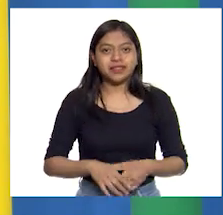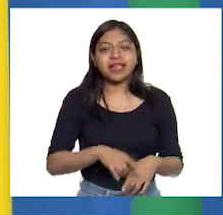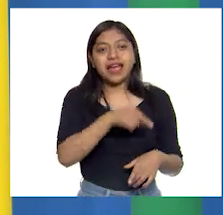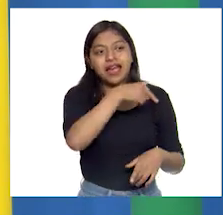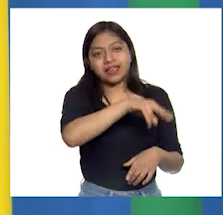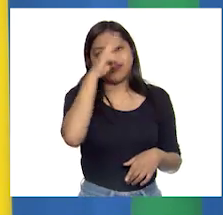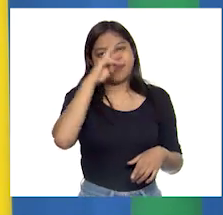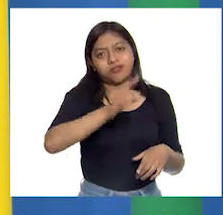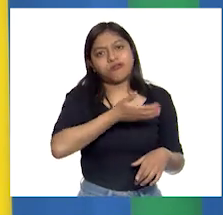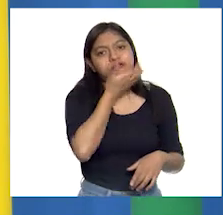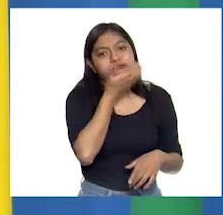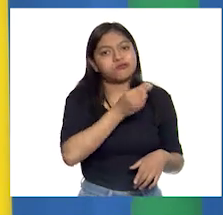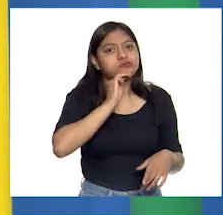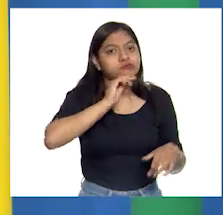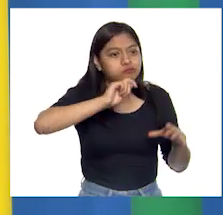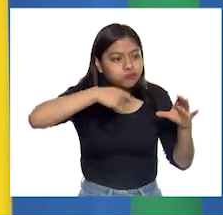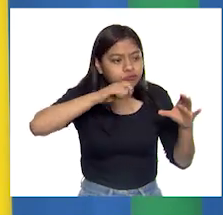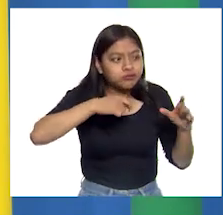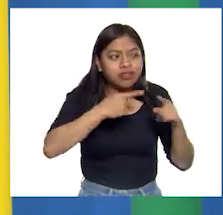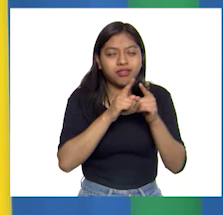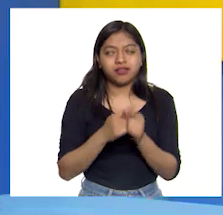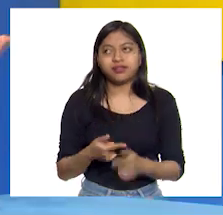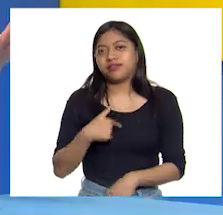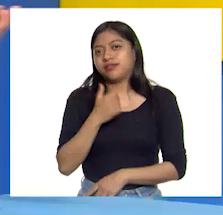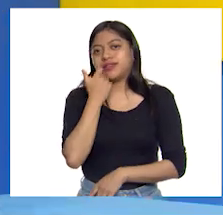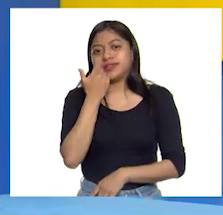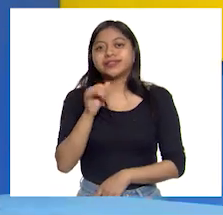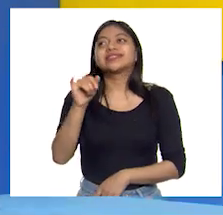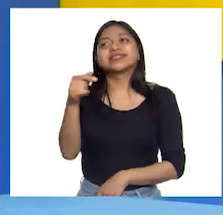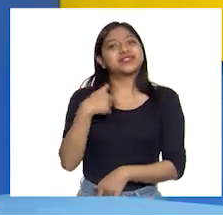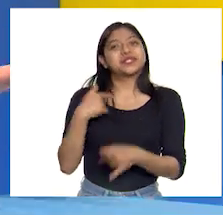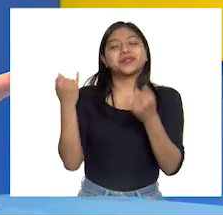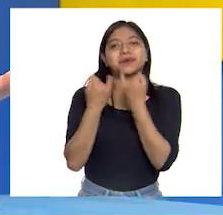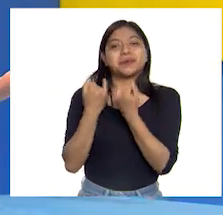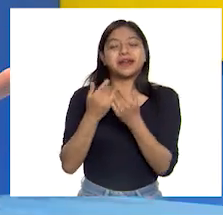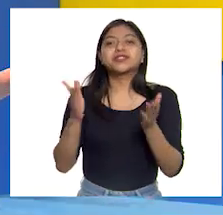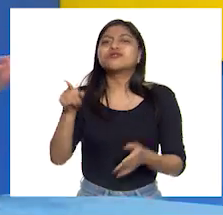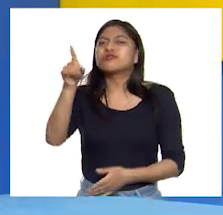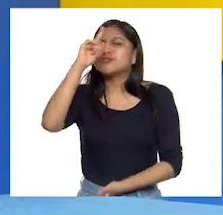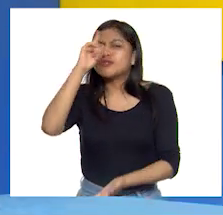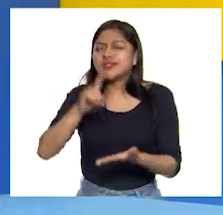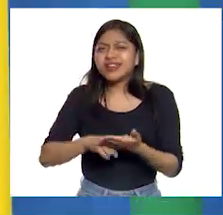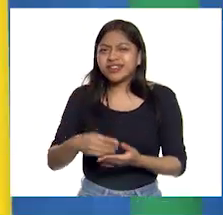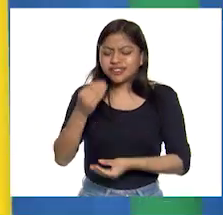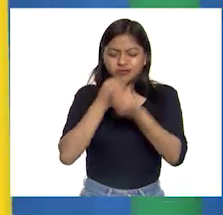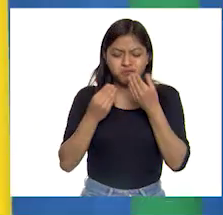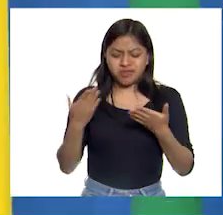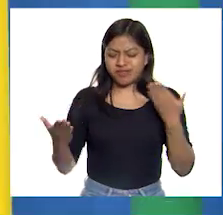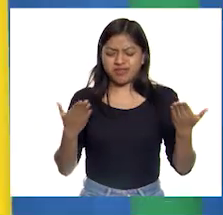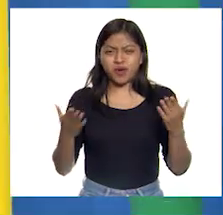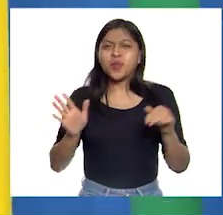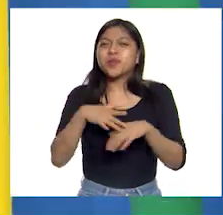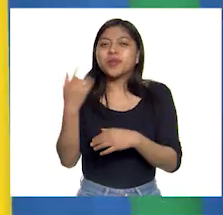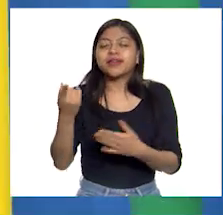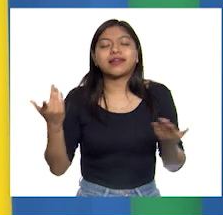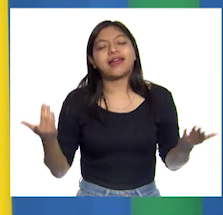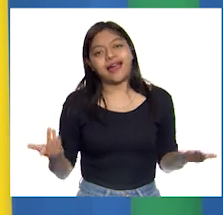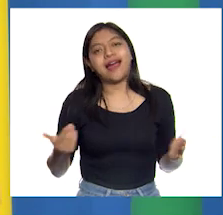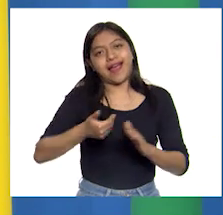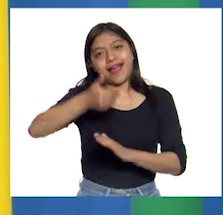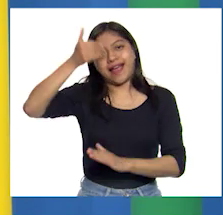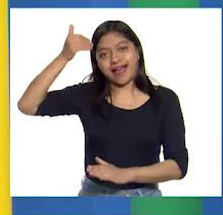verde. ¡Ay, ya se me antojó! Ay, a mí también. ¿Pero por qué crees que menciona eso? Supongo que en